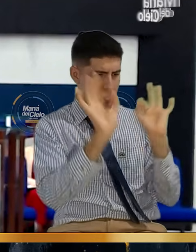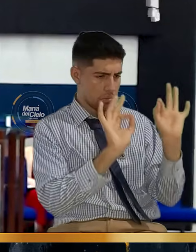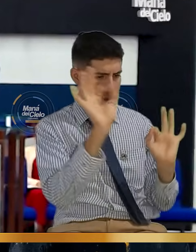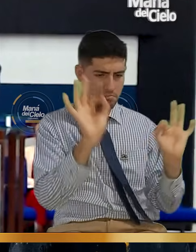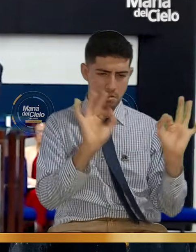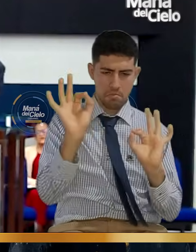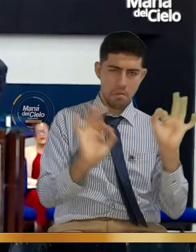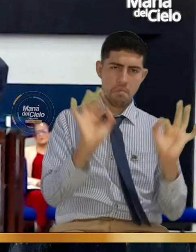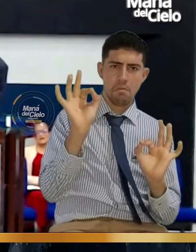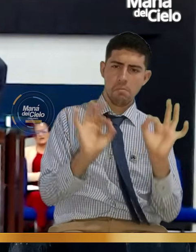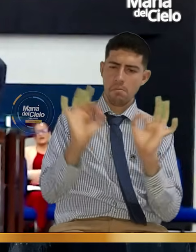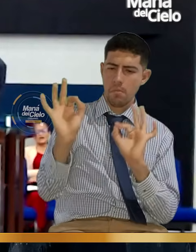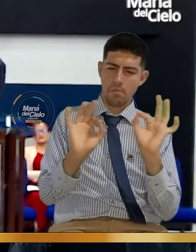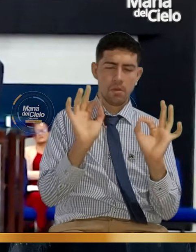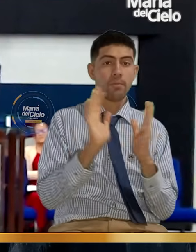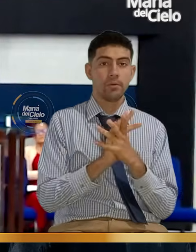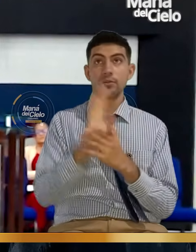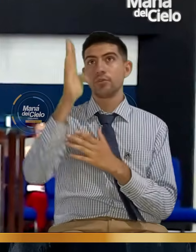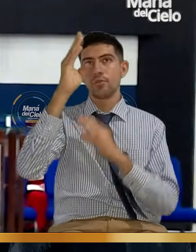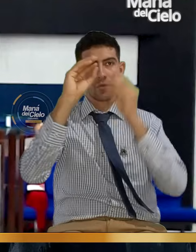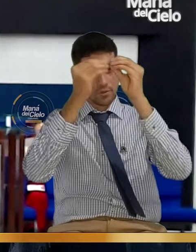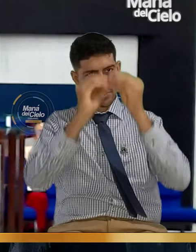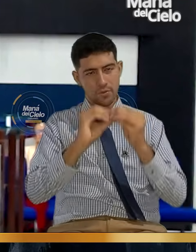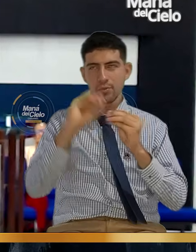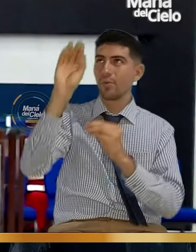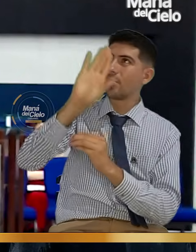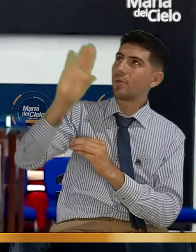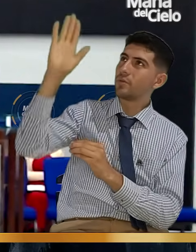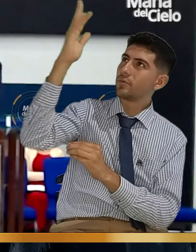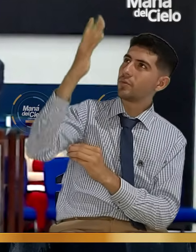Alguien que diga amén. Y cuando ya hizo todo